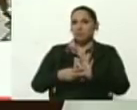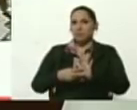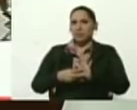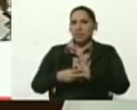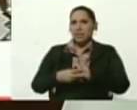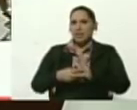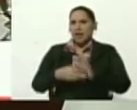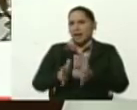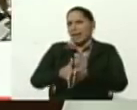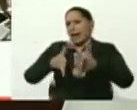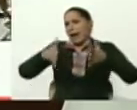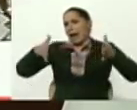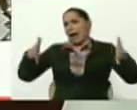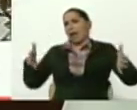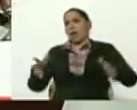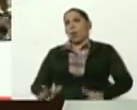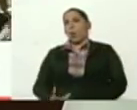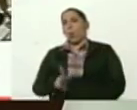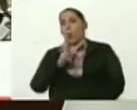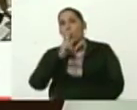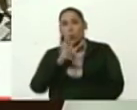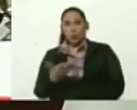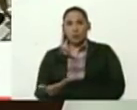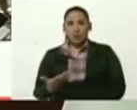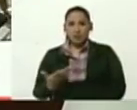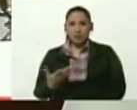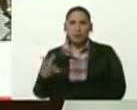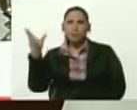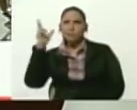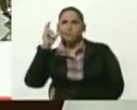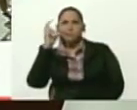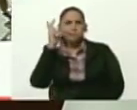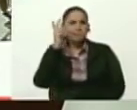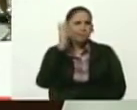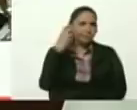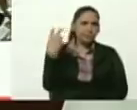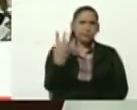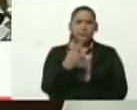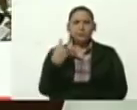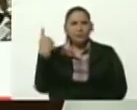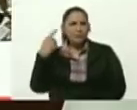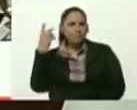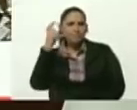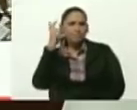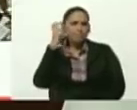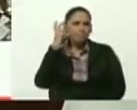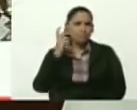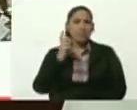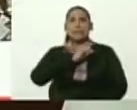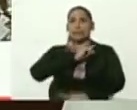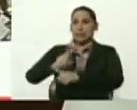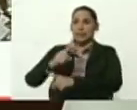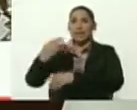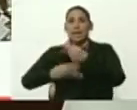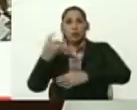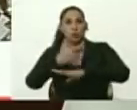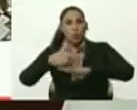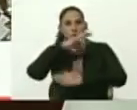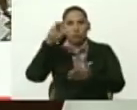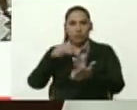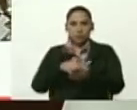tan grande al ver deambulando a estos venezolanos, y ya parte de estas denuncias la hizo el gobierno